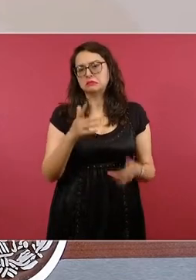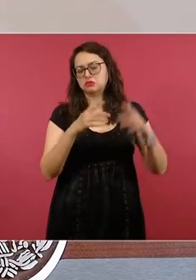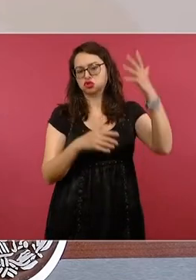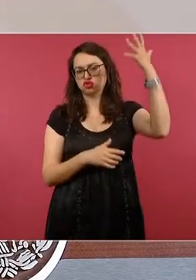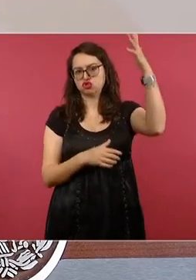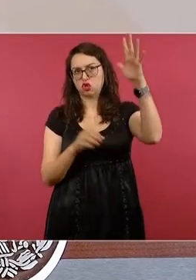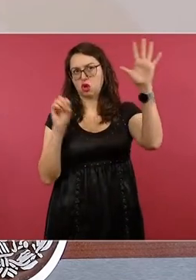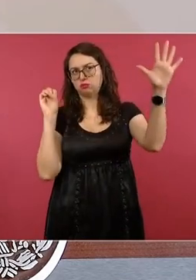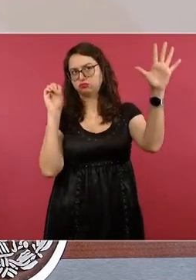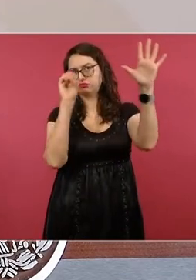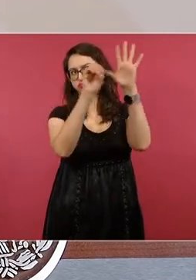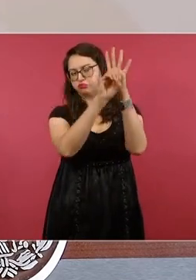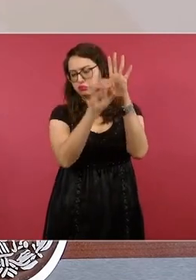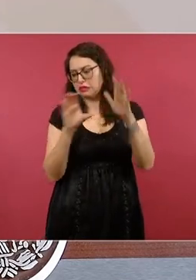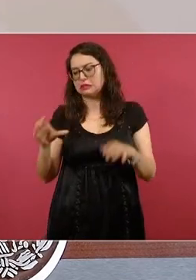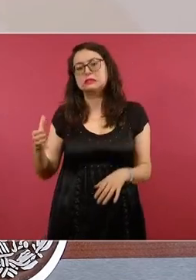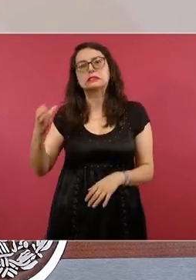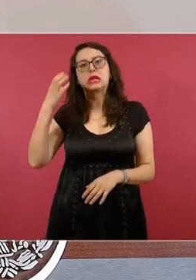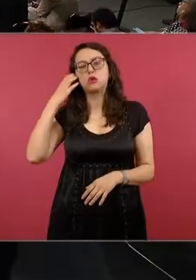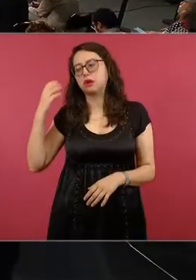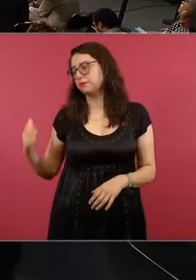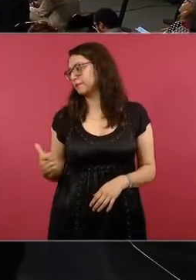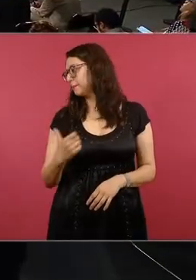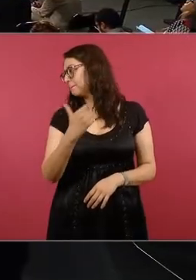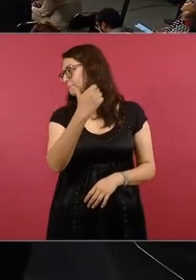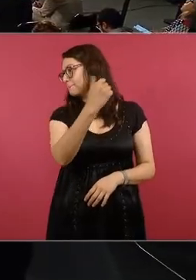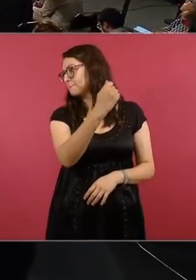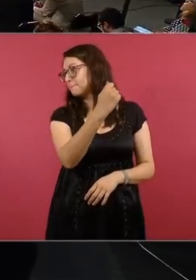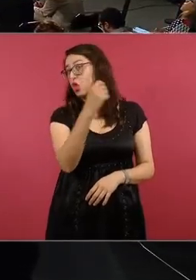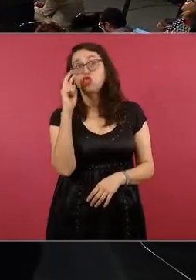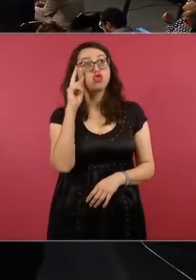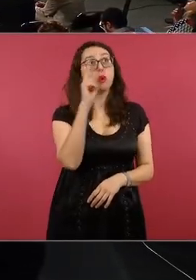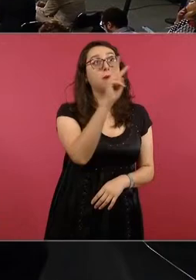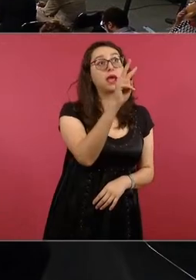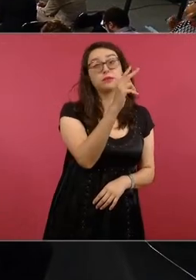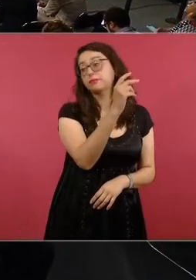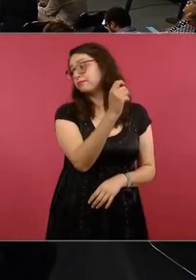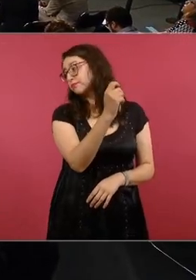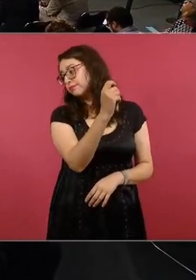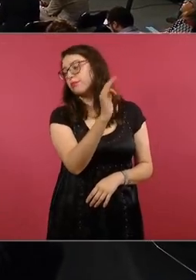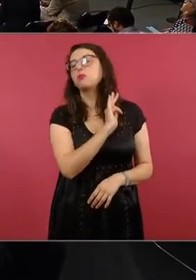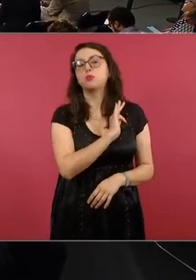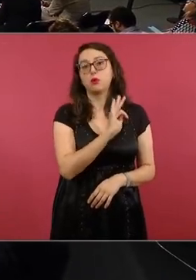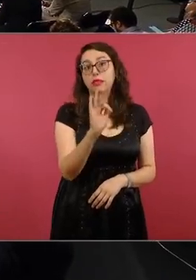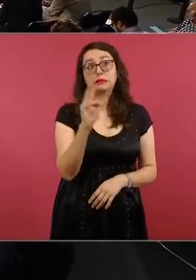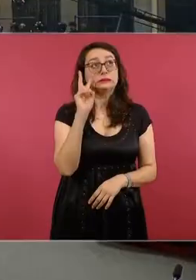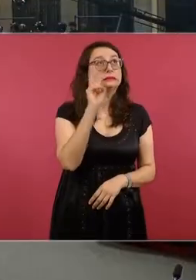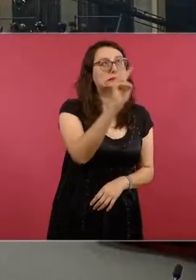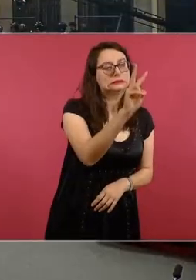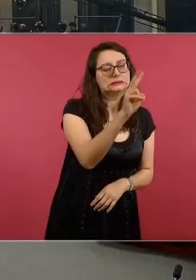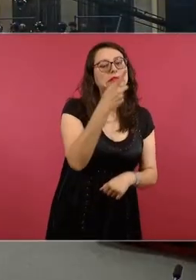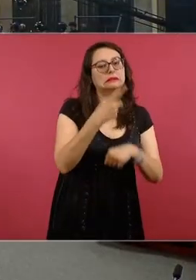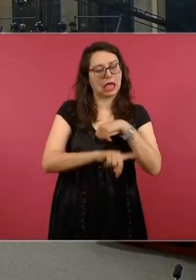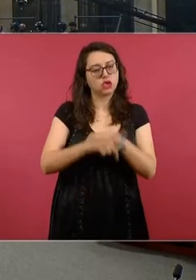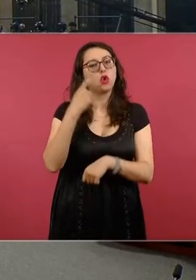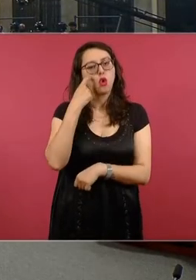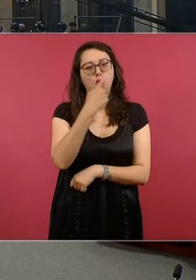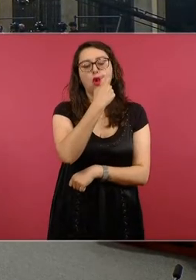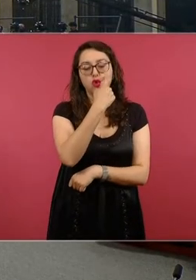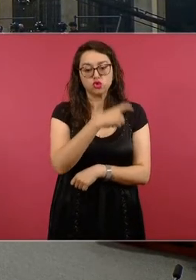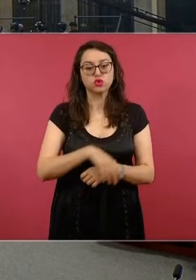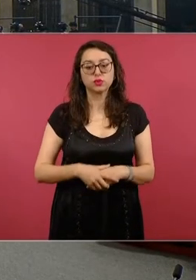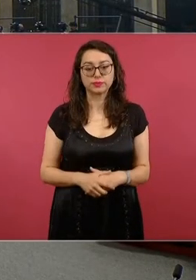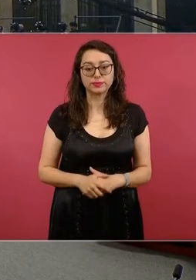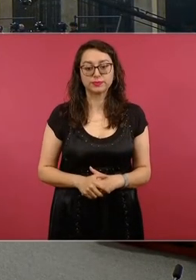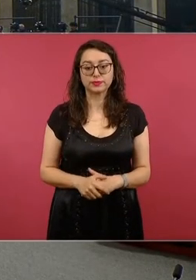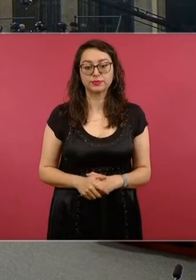si no hay un filtro adecuado también se puede lastimar la vista. A repartir filtros para las personas,